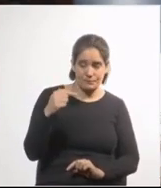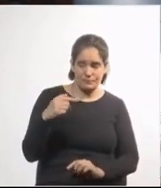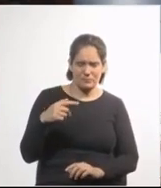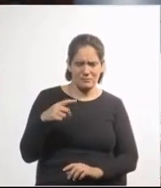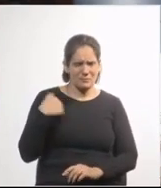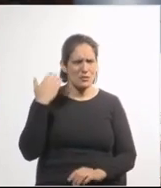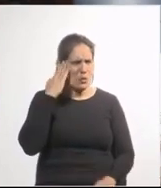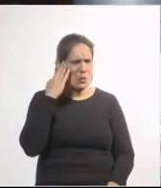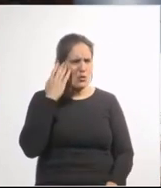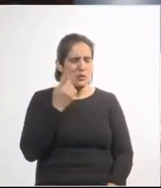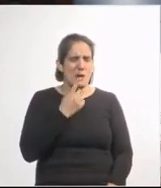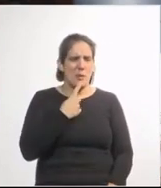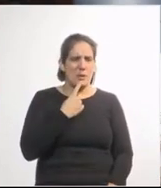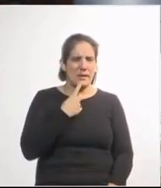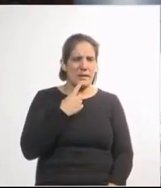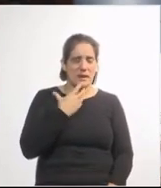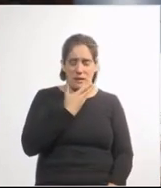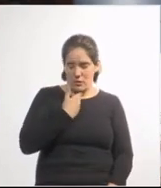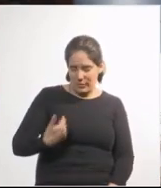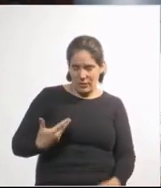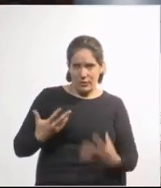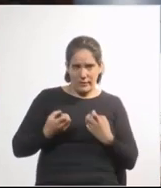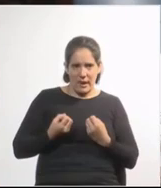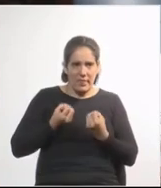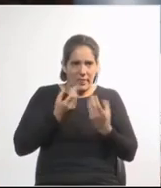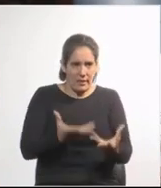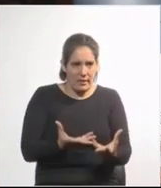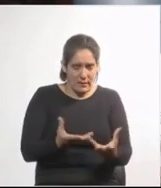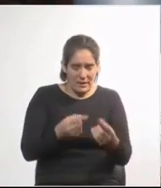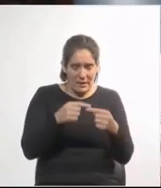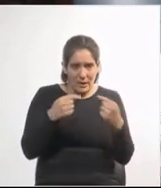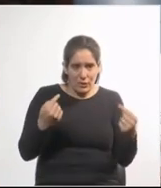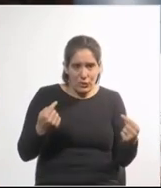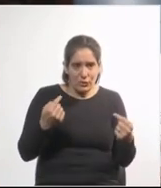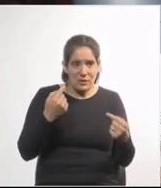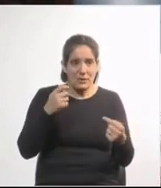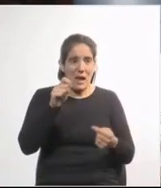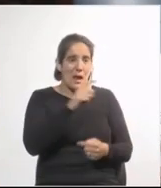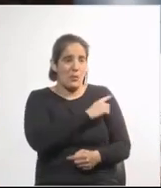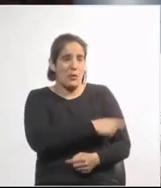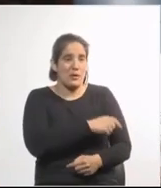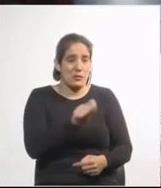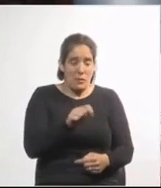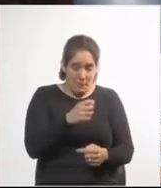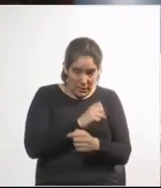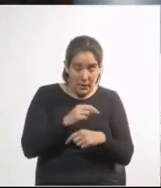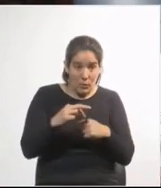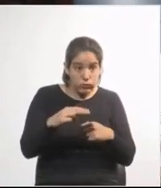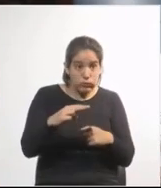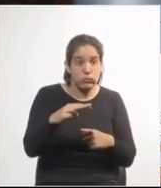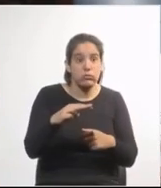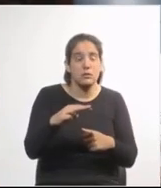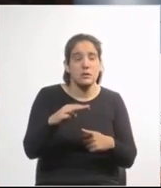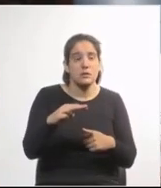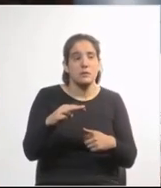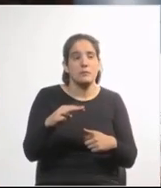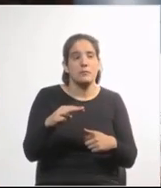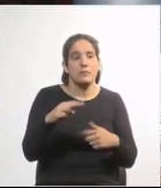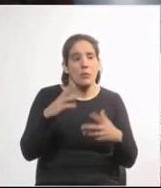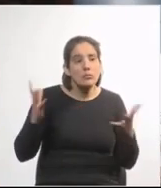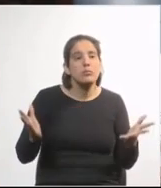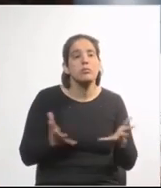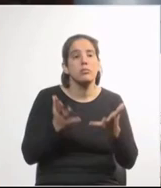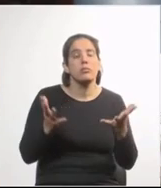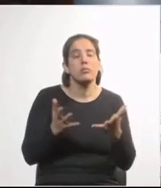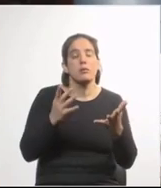al Poder Judicial los recursos necesarios para que mantuviera el mismo nivel de participación